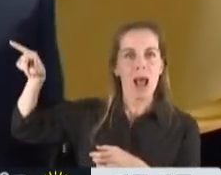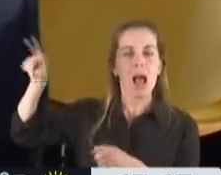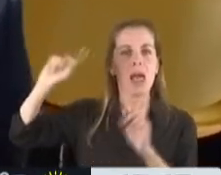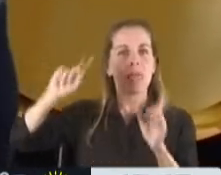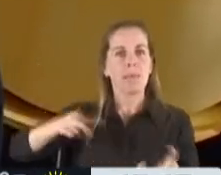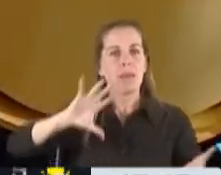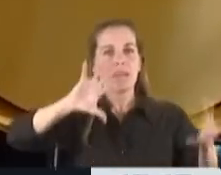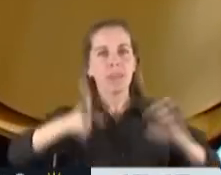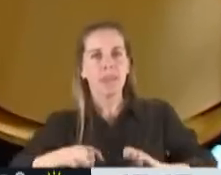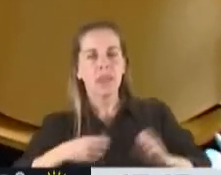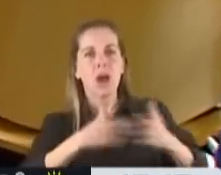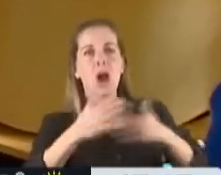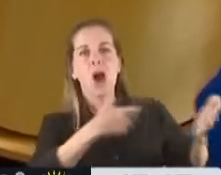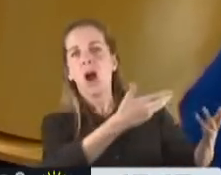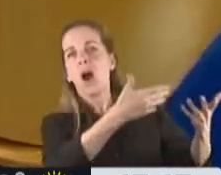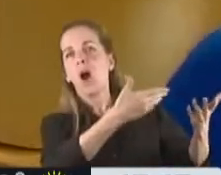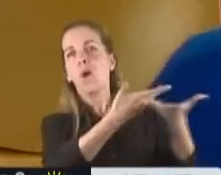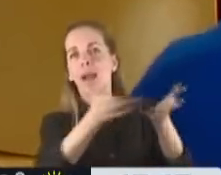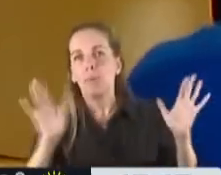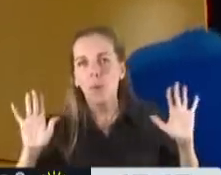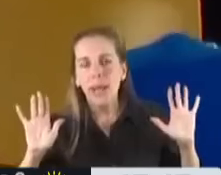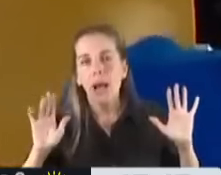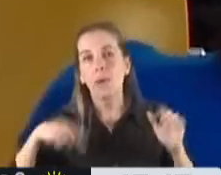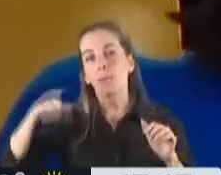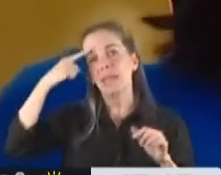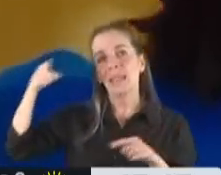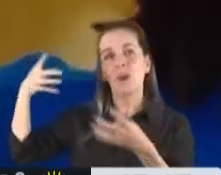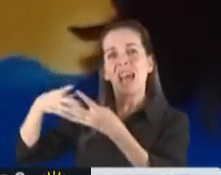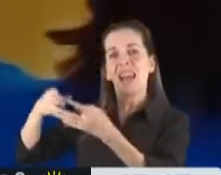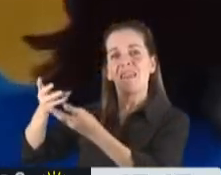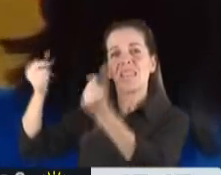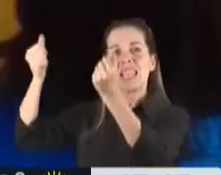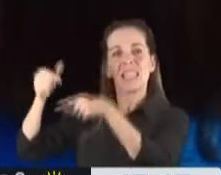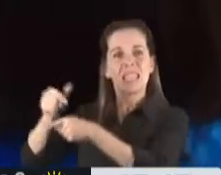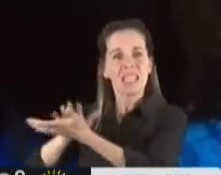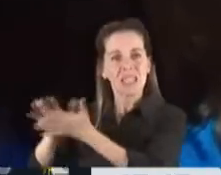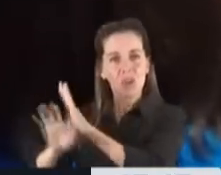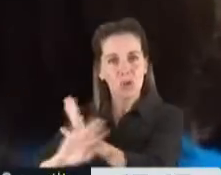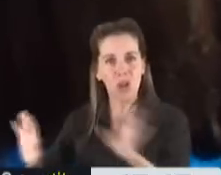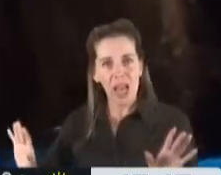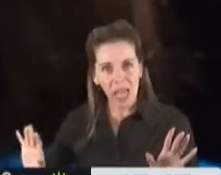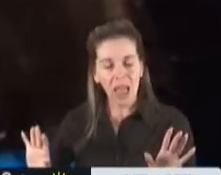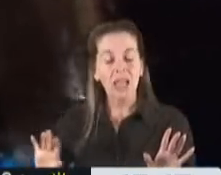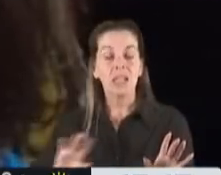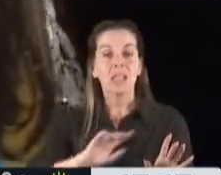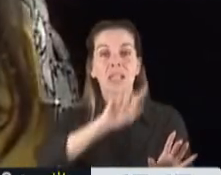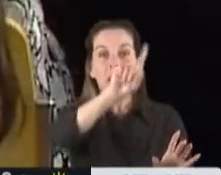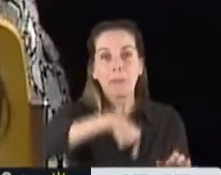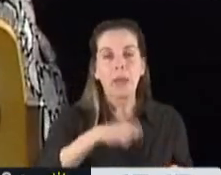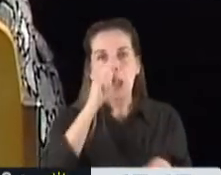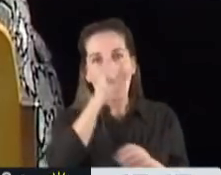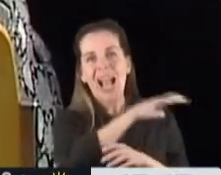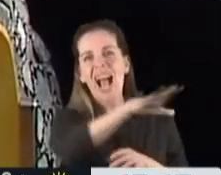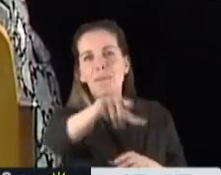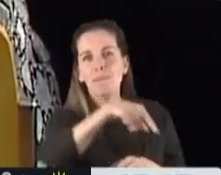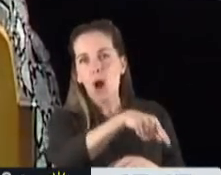pública. Y cuando creíamos que eso estaba terminando, apareció una sequía, la